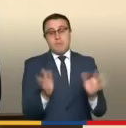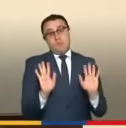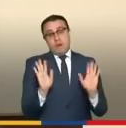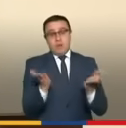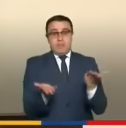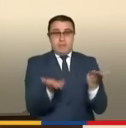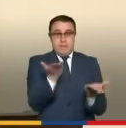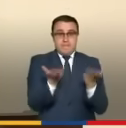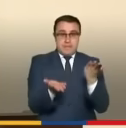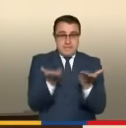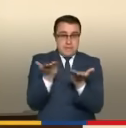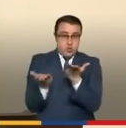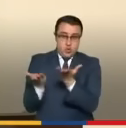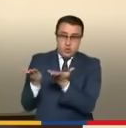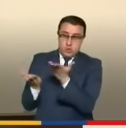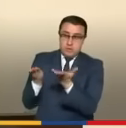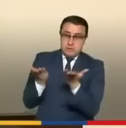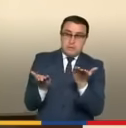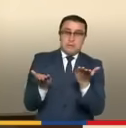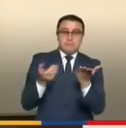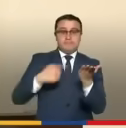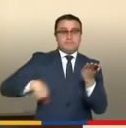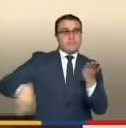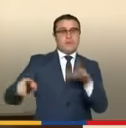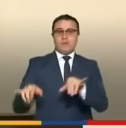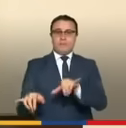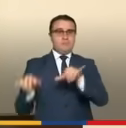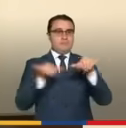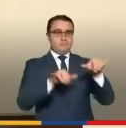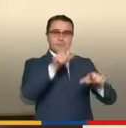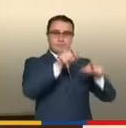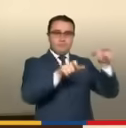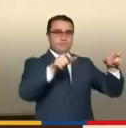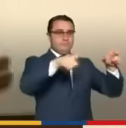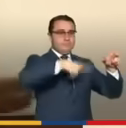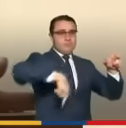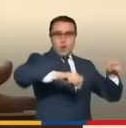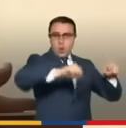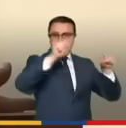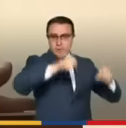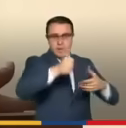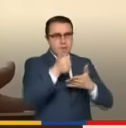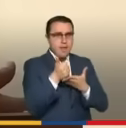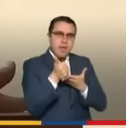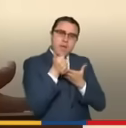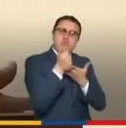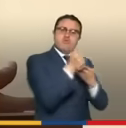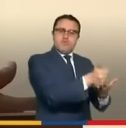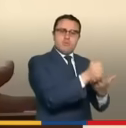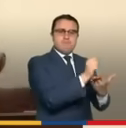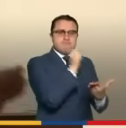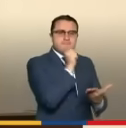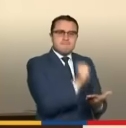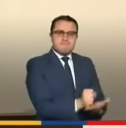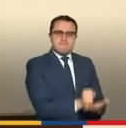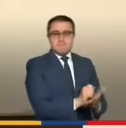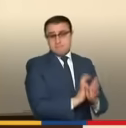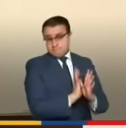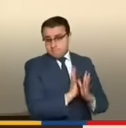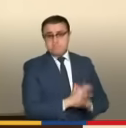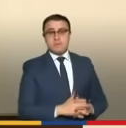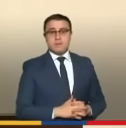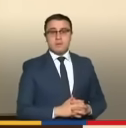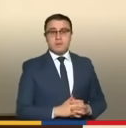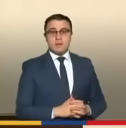Dependiendo de eso, va a ser el volumen de personas que se puede ayudar como adultos mayores. Si